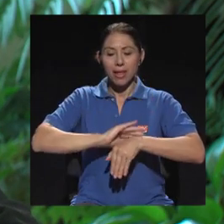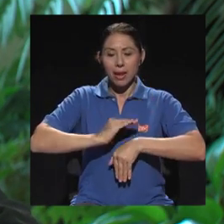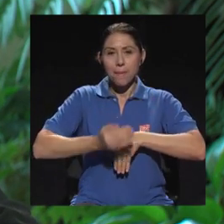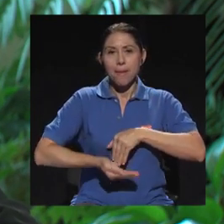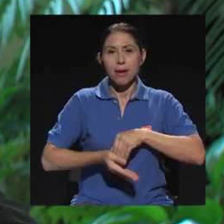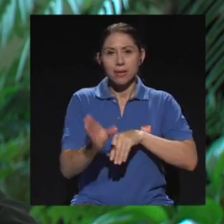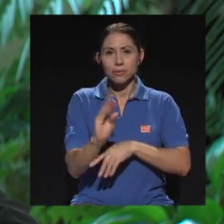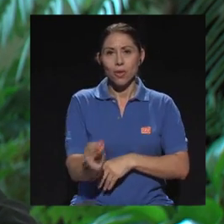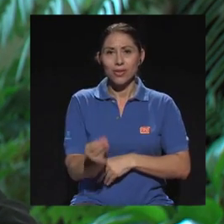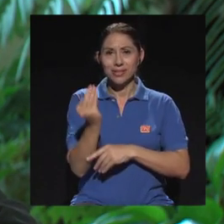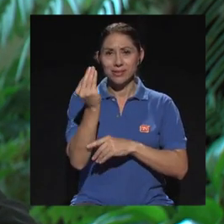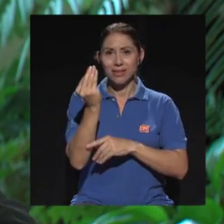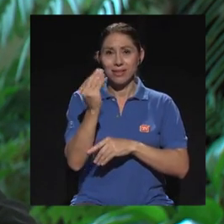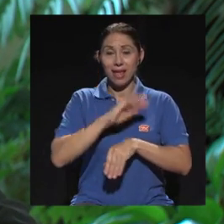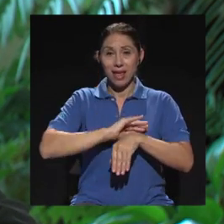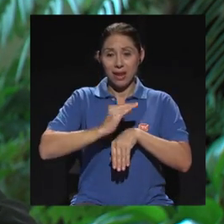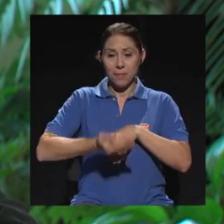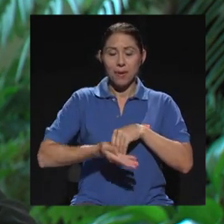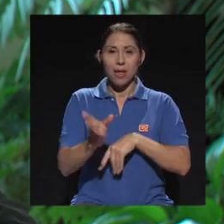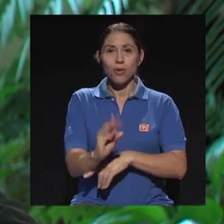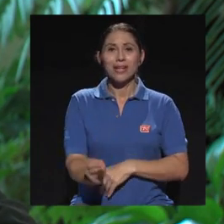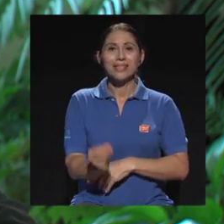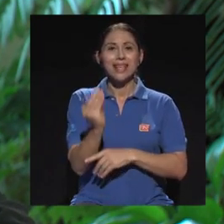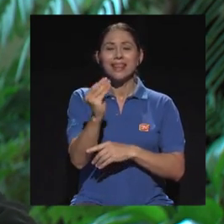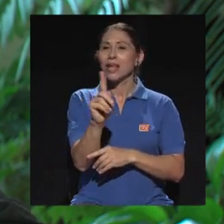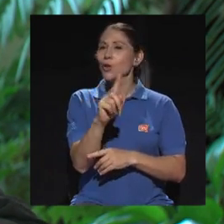adolescente. El embarazo adolescente